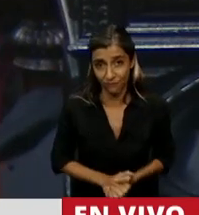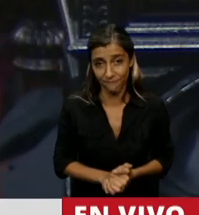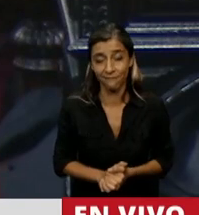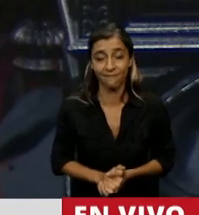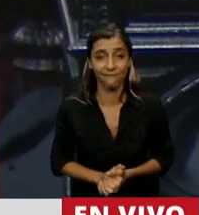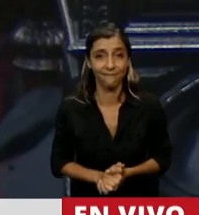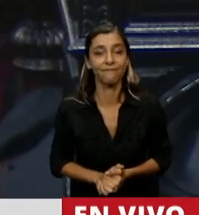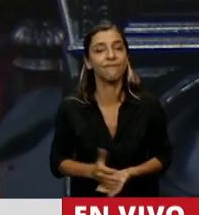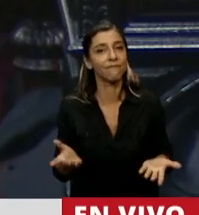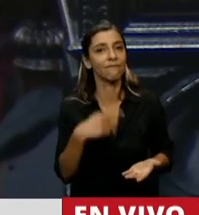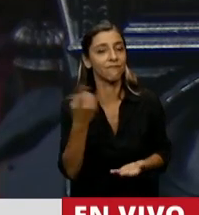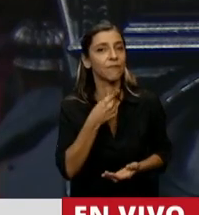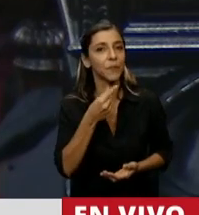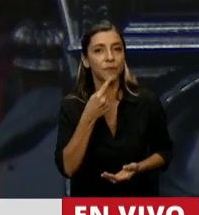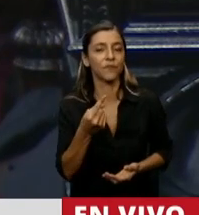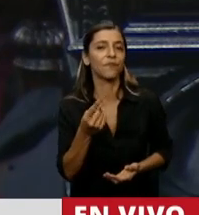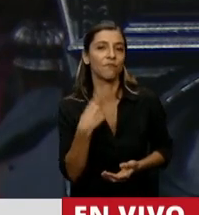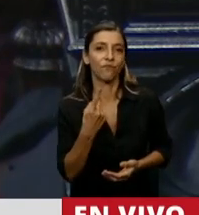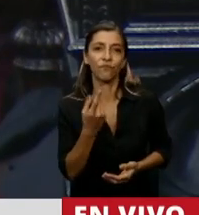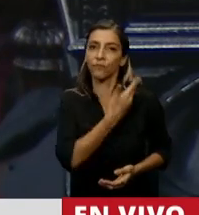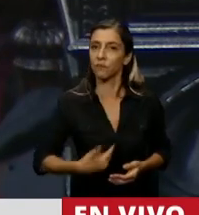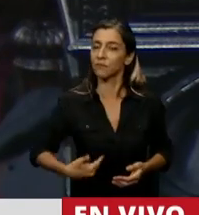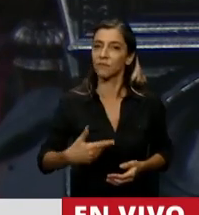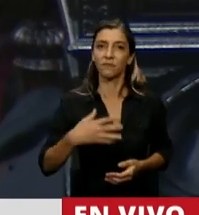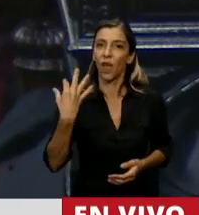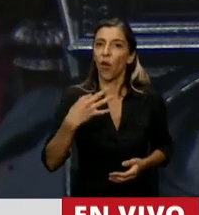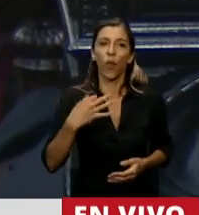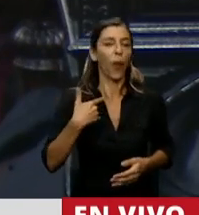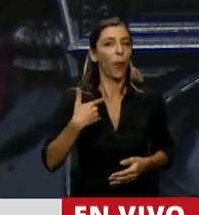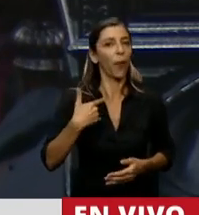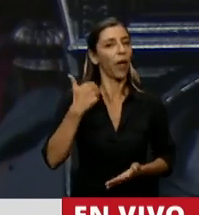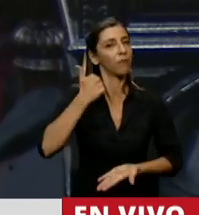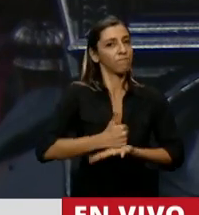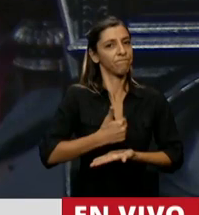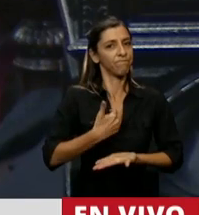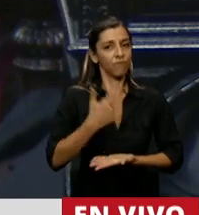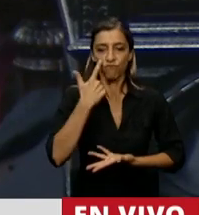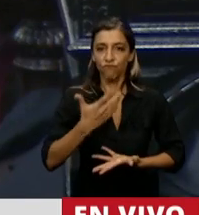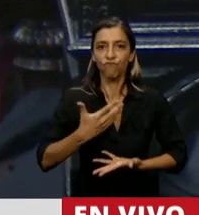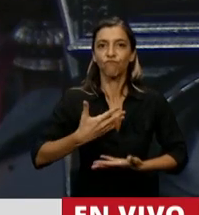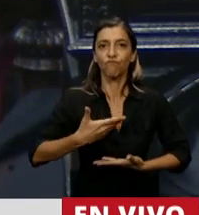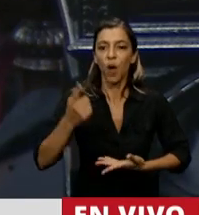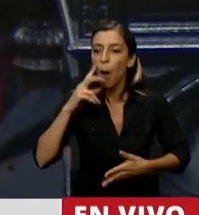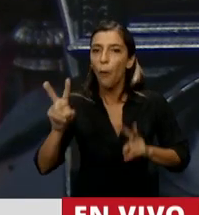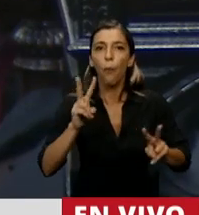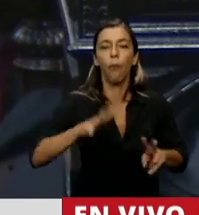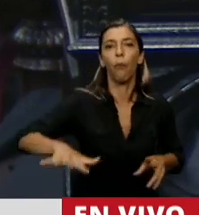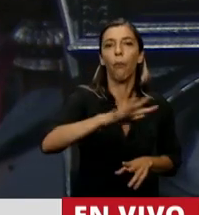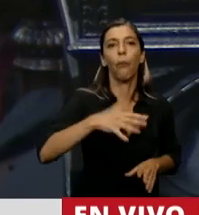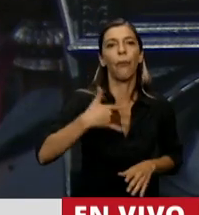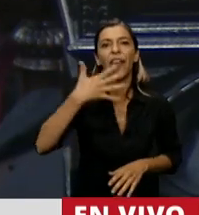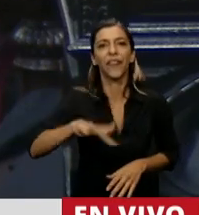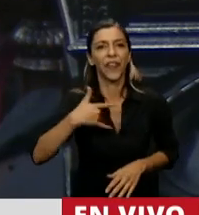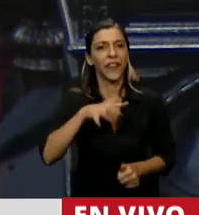decir que necesitamos un Estado presente, un Estado representativo que construya una mirada política de la perspectiva